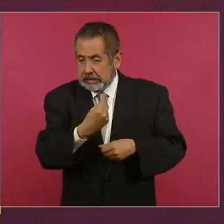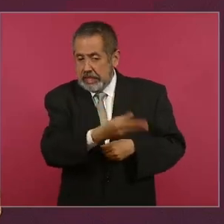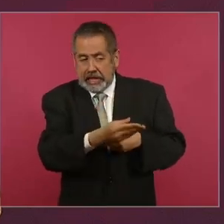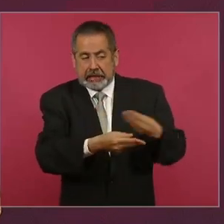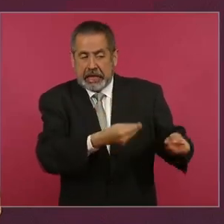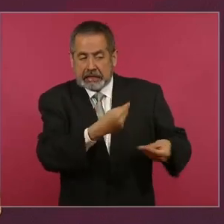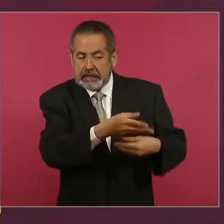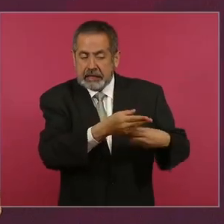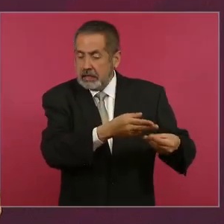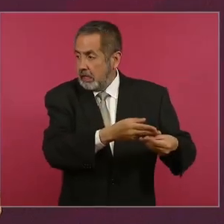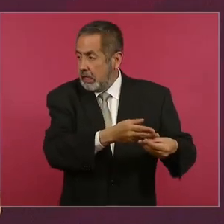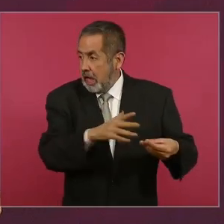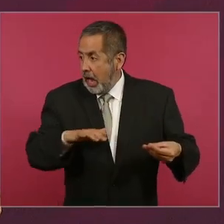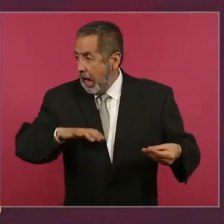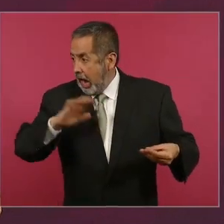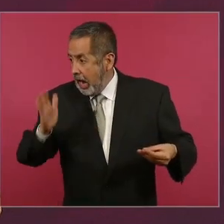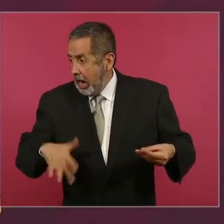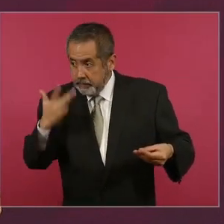Ferrocarriles Nacionales.